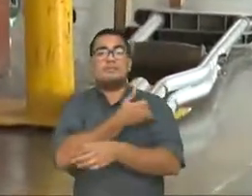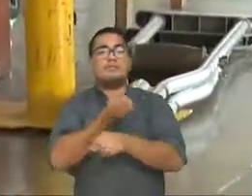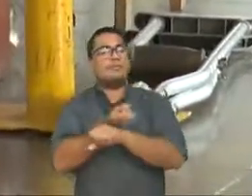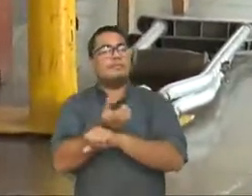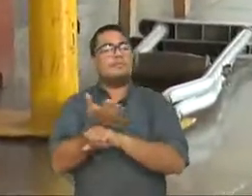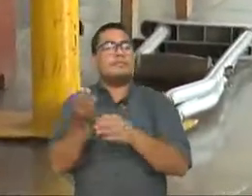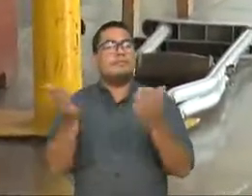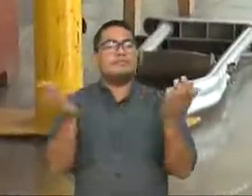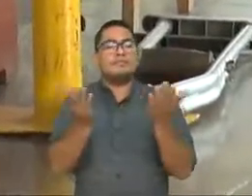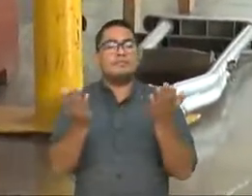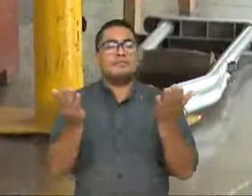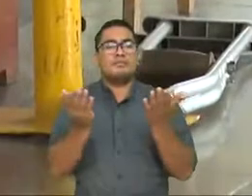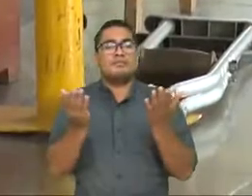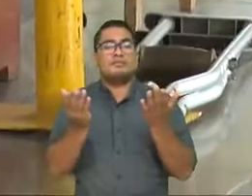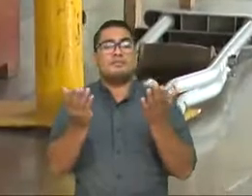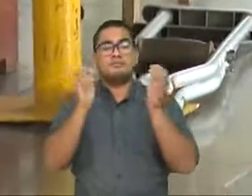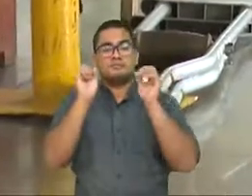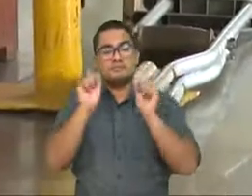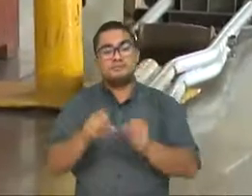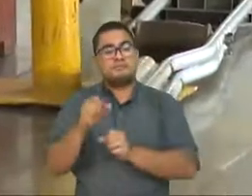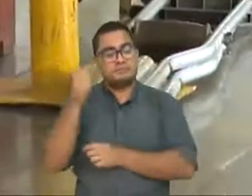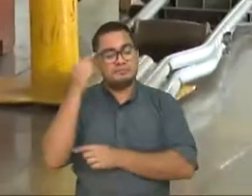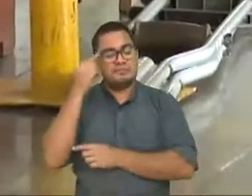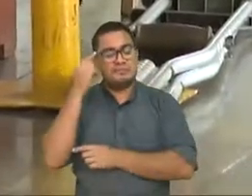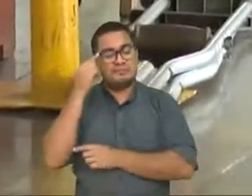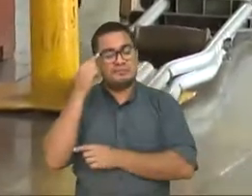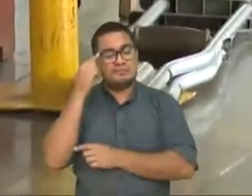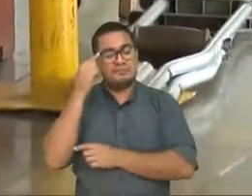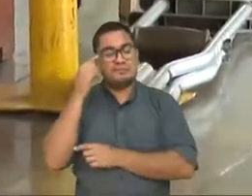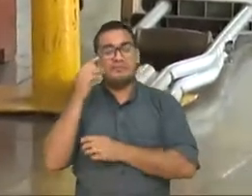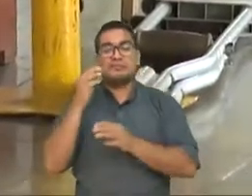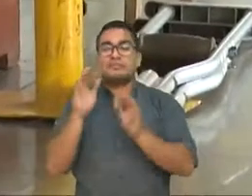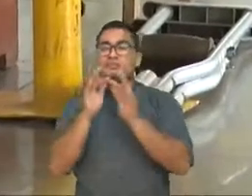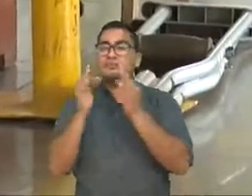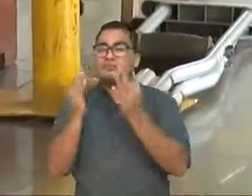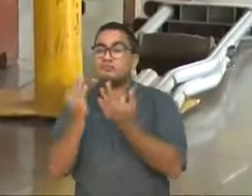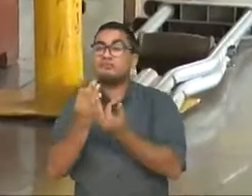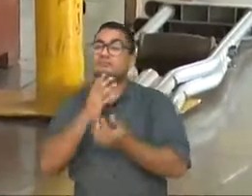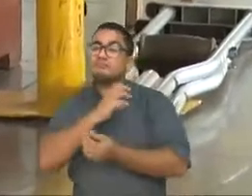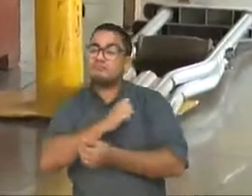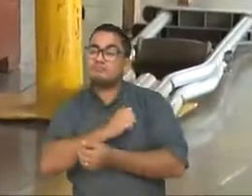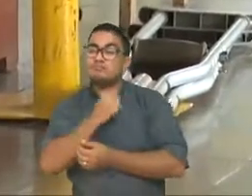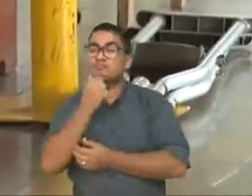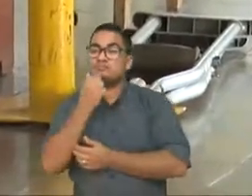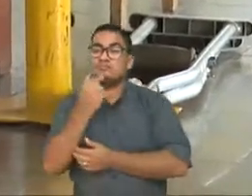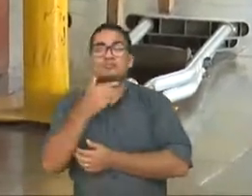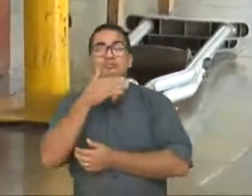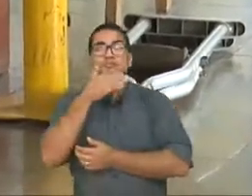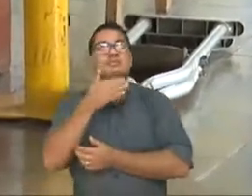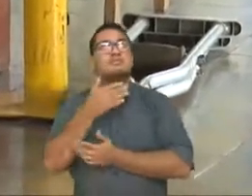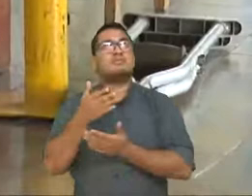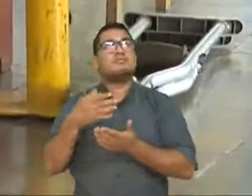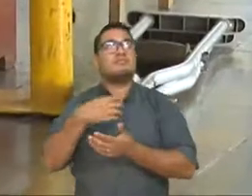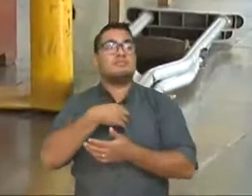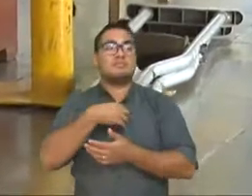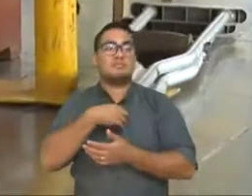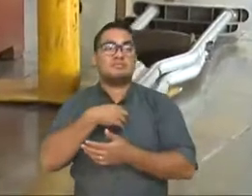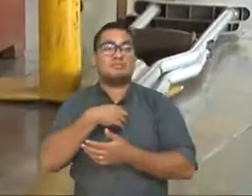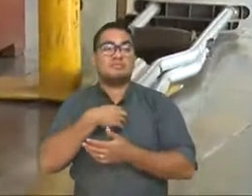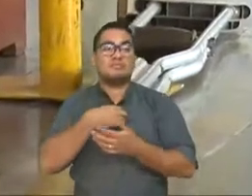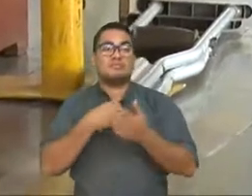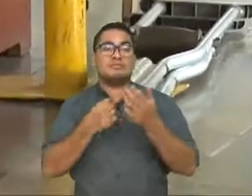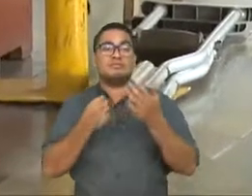daría para que tomen conciencia, pues, de que al final la familia también es la que sufre? No solo sufre uno como